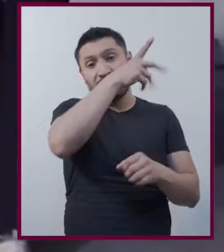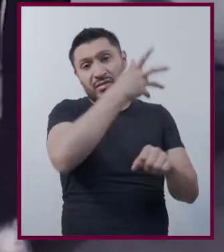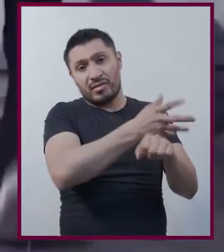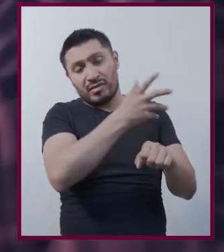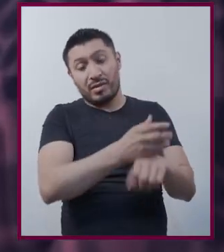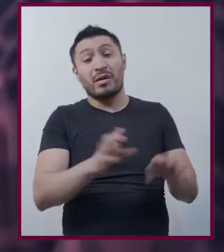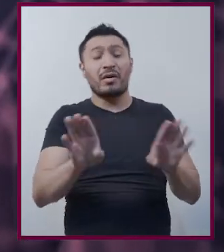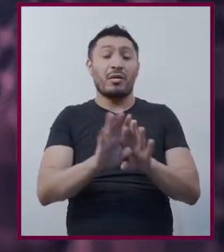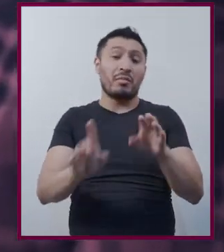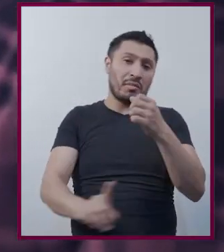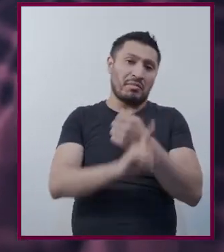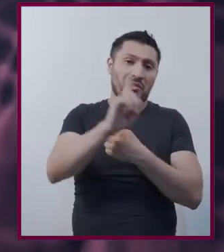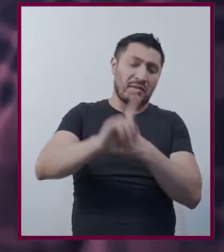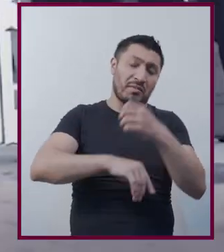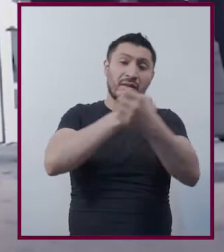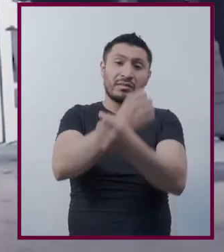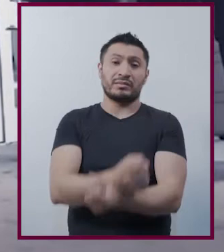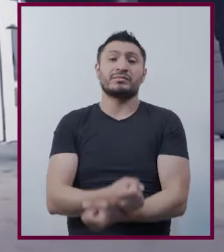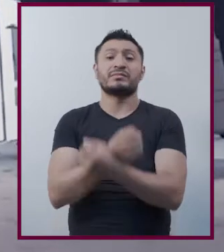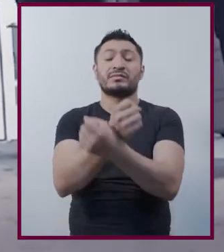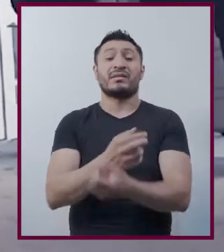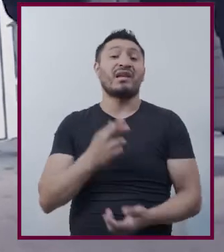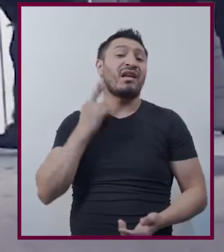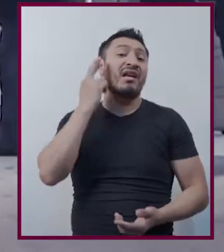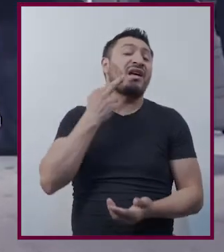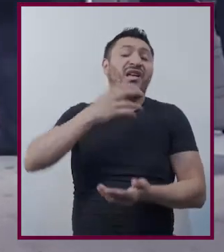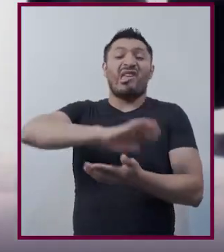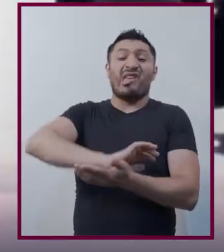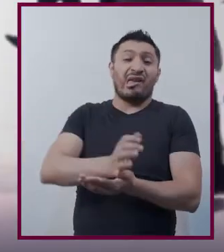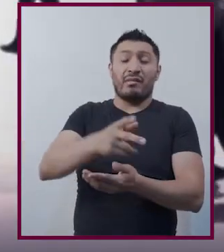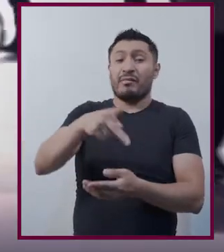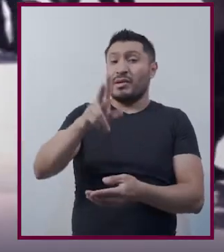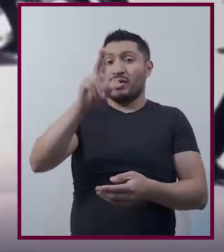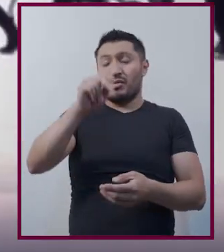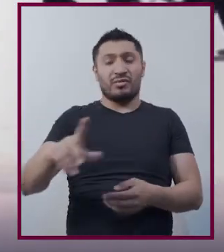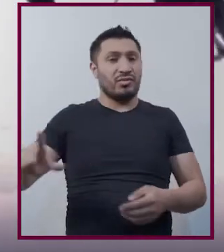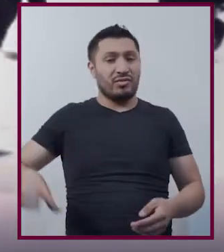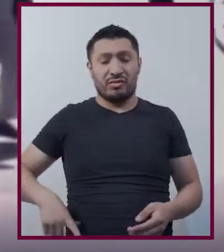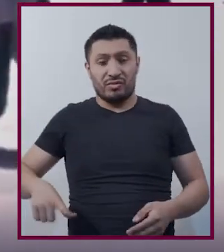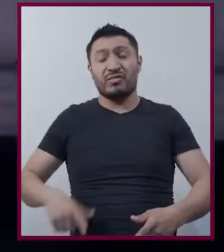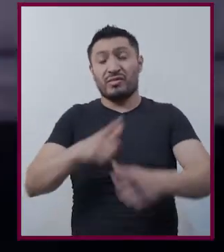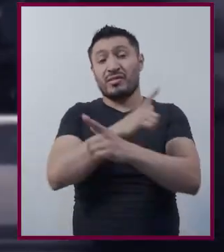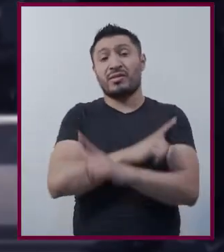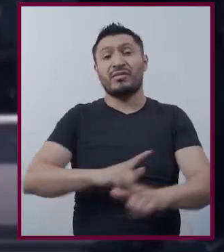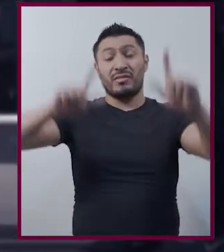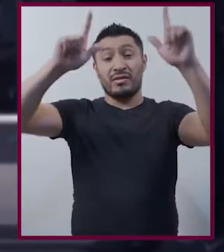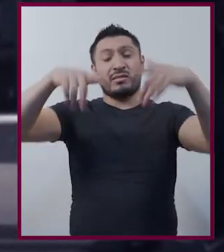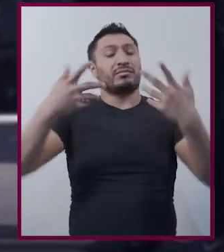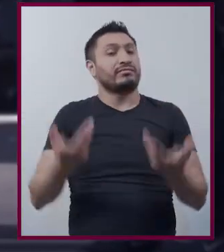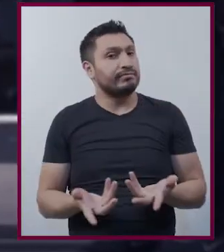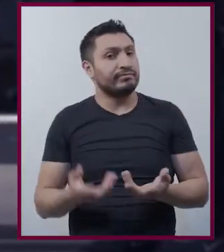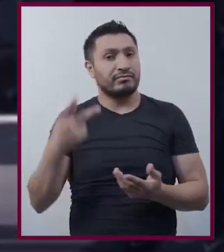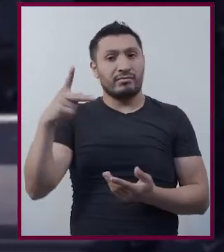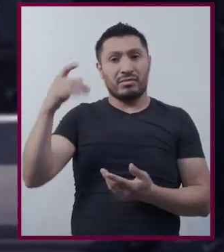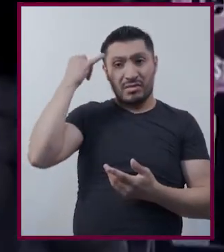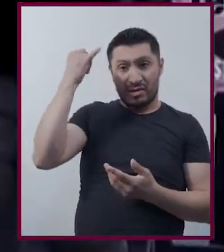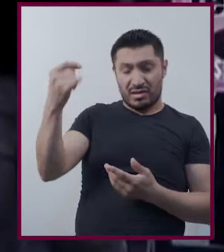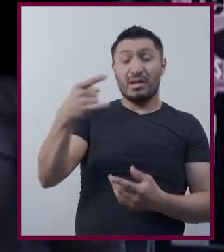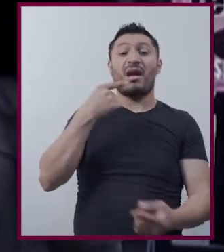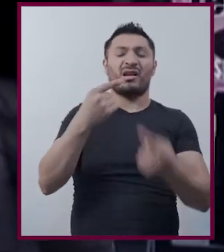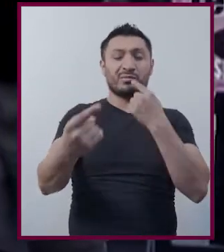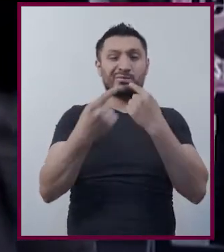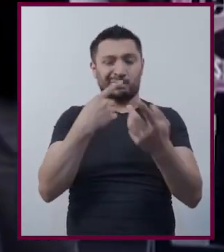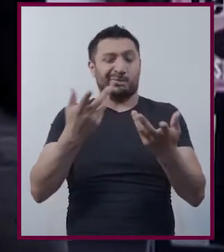es consecuencia de la esclavitud y del racismo, pero no del sistema liberal. Bajo esta perspectiva, entra al debate